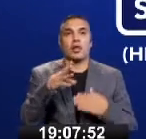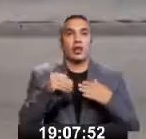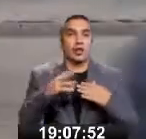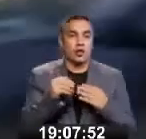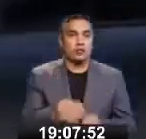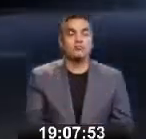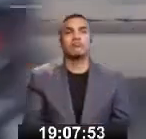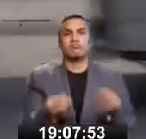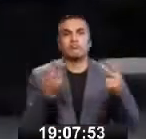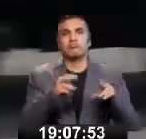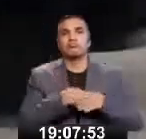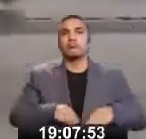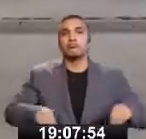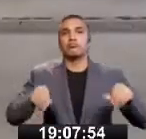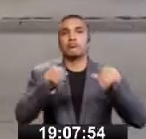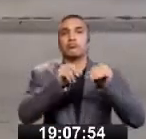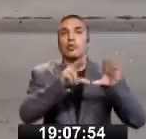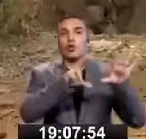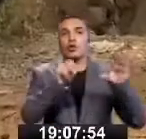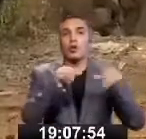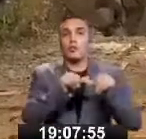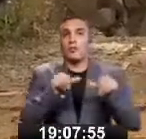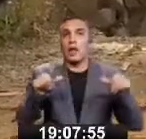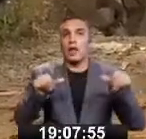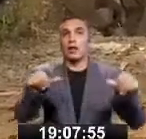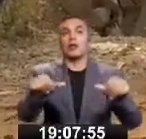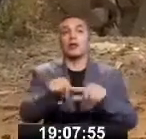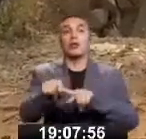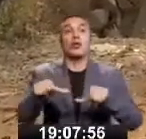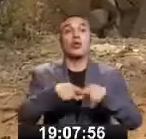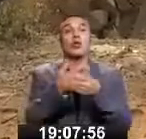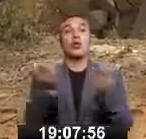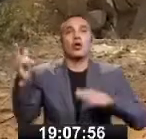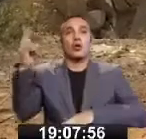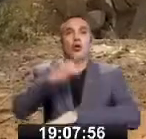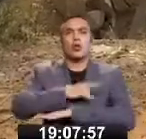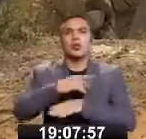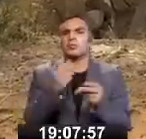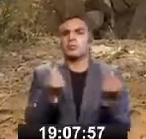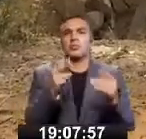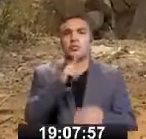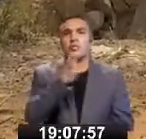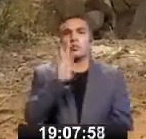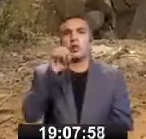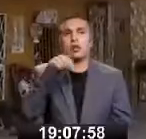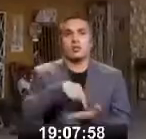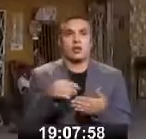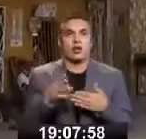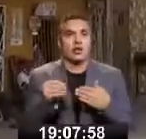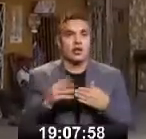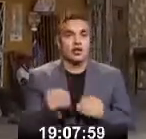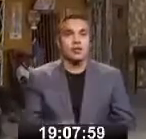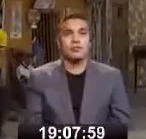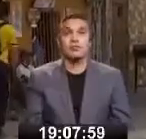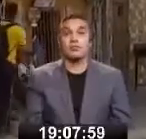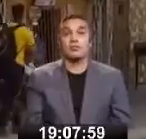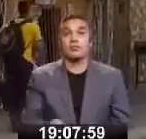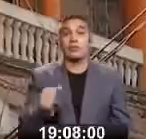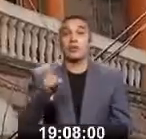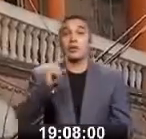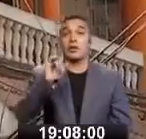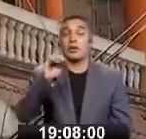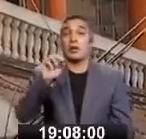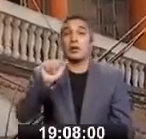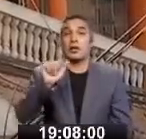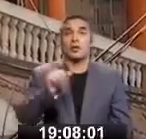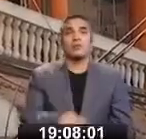$121,220. También un terreno de 800 metros cuadrados ubicado en Ordesa, valorado en $240,000. Mariana Mainato